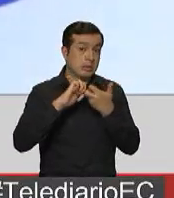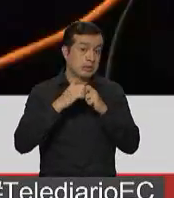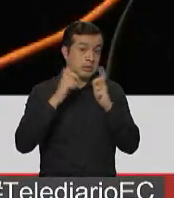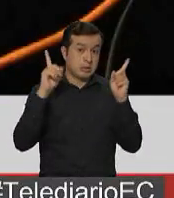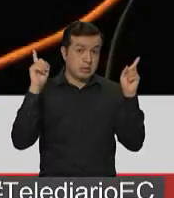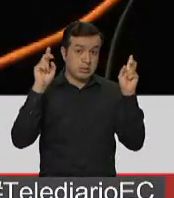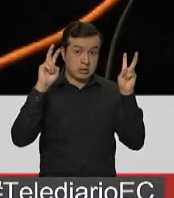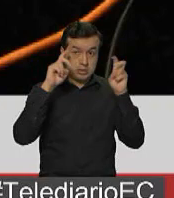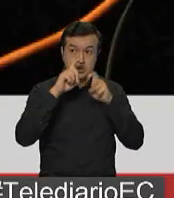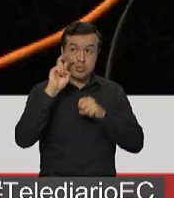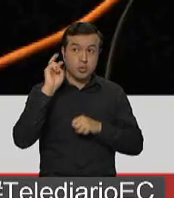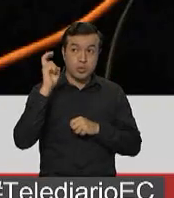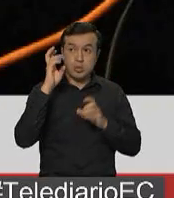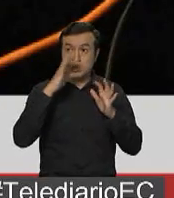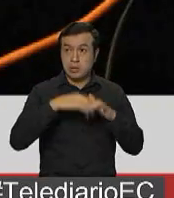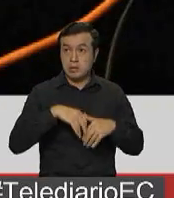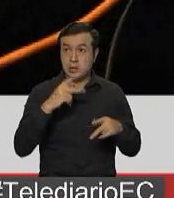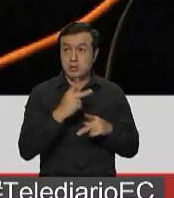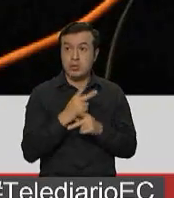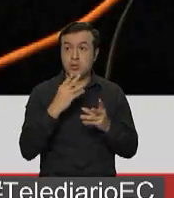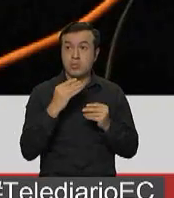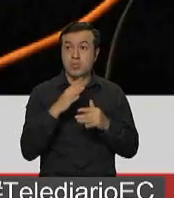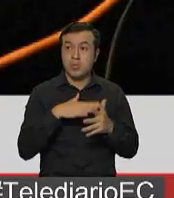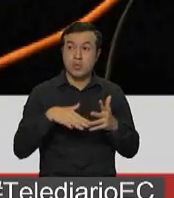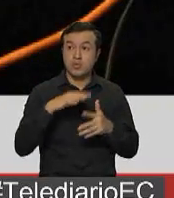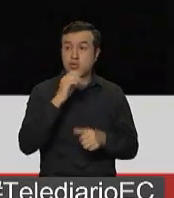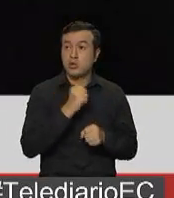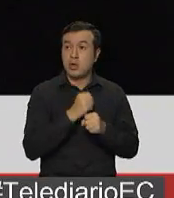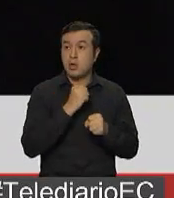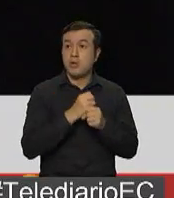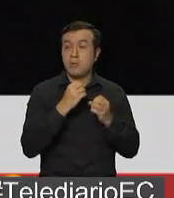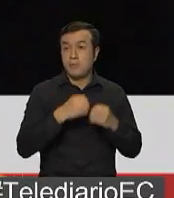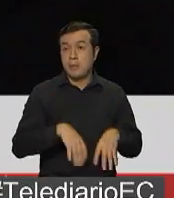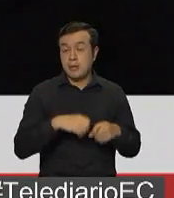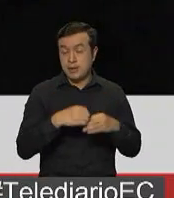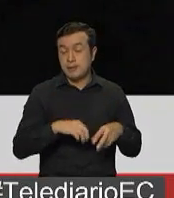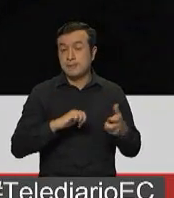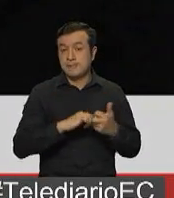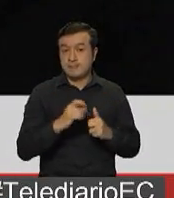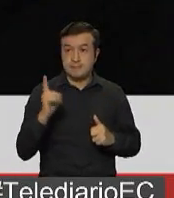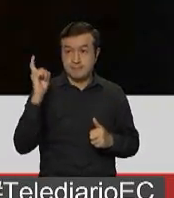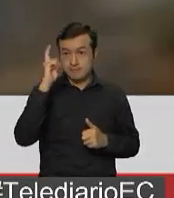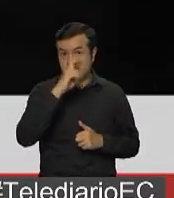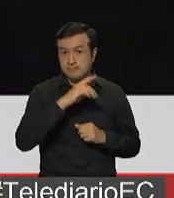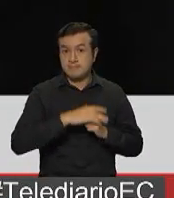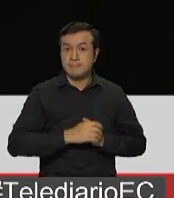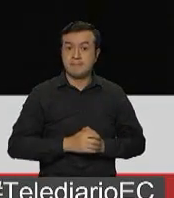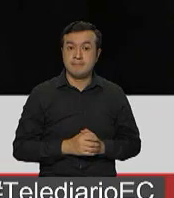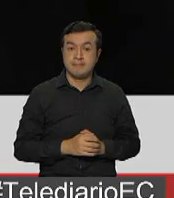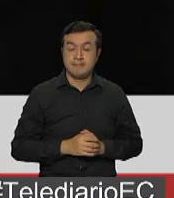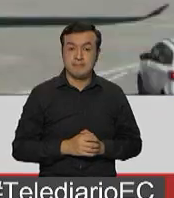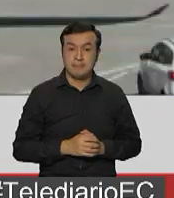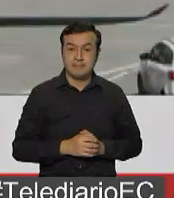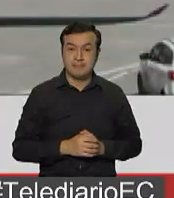industria del turismo y destruirá miles de puestos de trabajo en esta crisis sin precedentes.